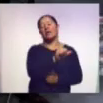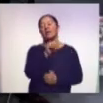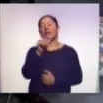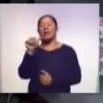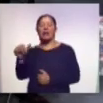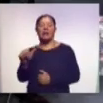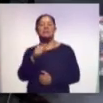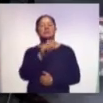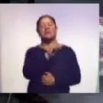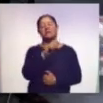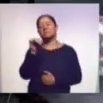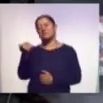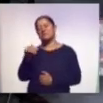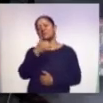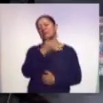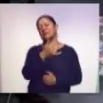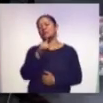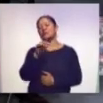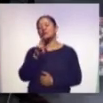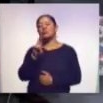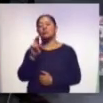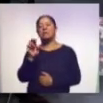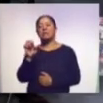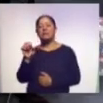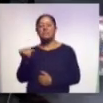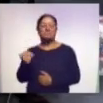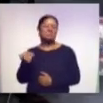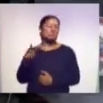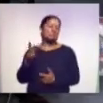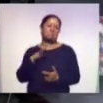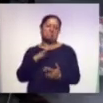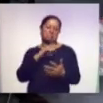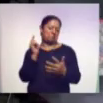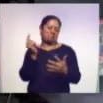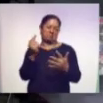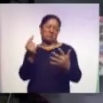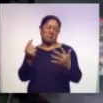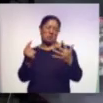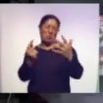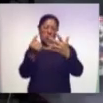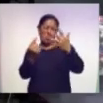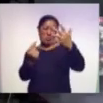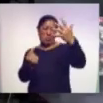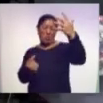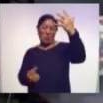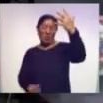Metra, Yurem, por mencionar algunos. Y pues bueno, hemos visto que ese grupo ha evolucionado, o sea, desde la balada